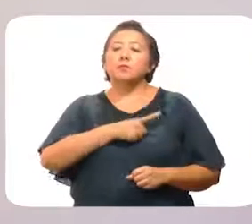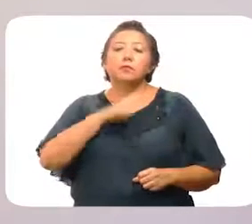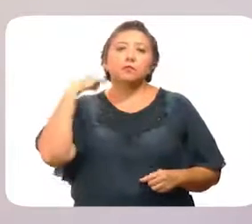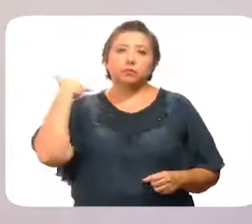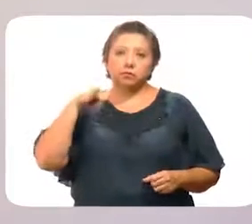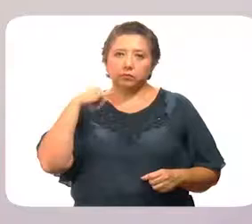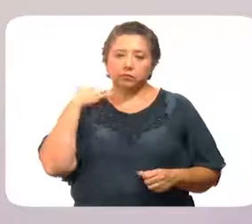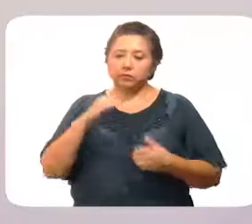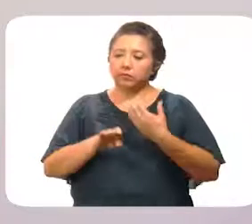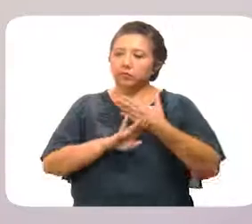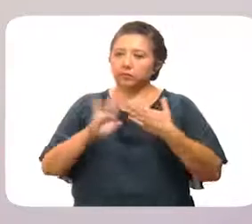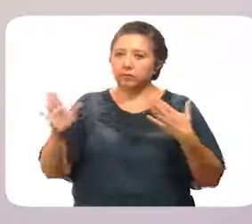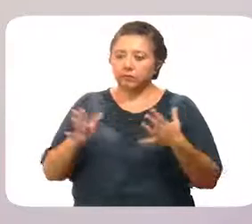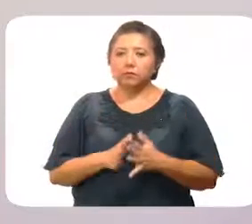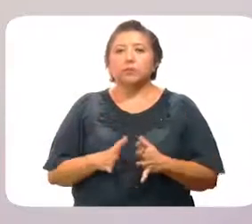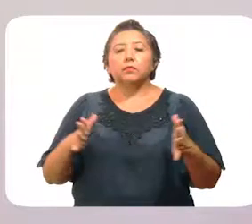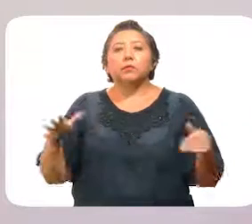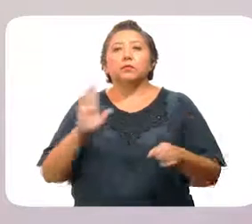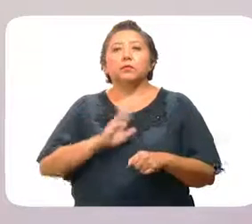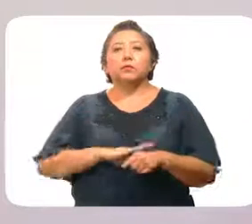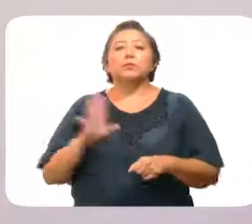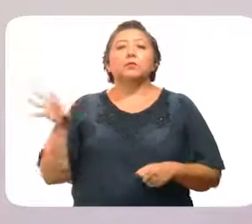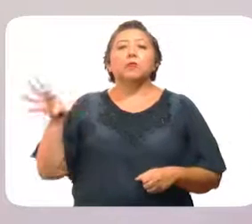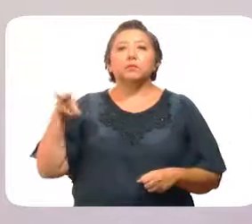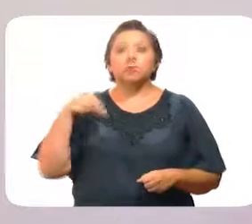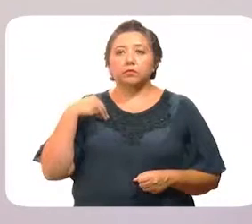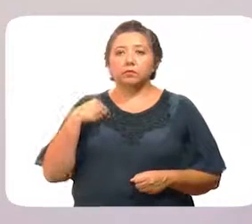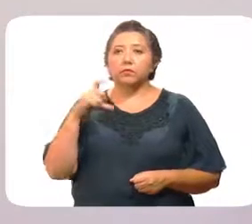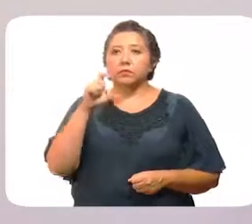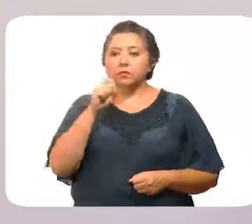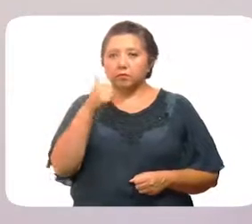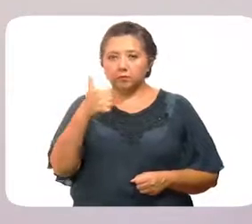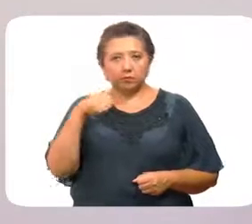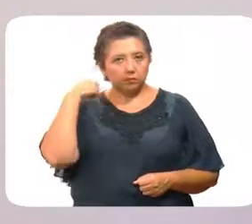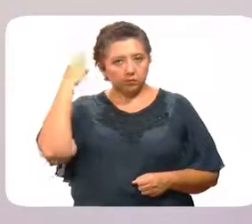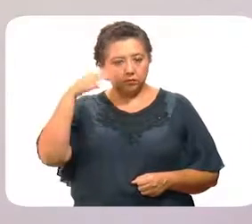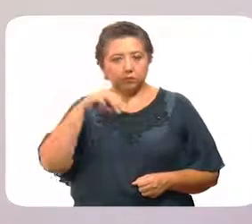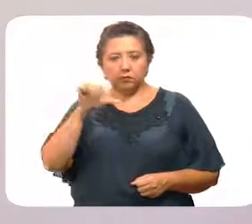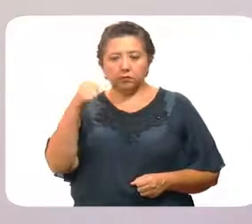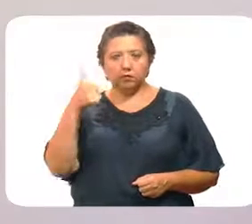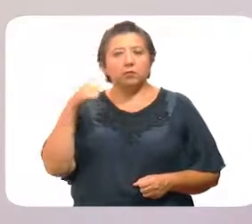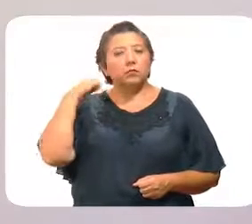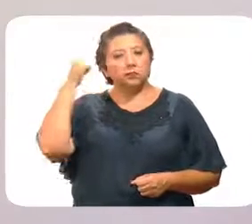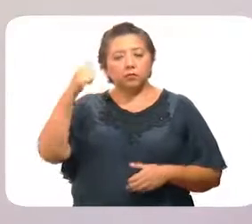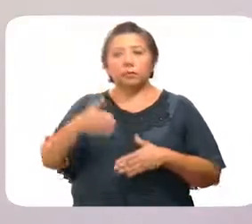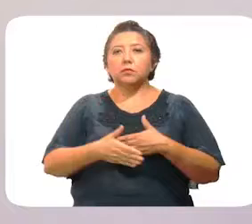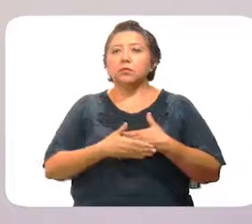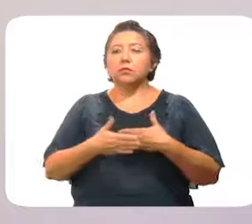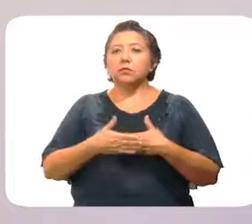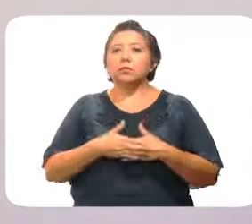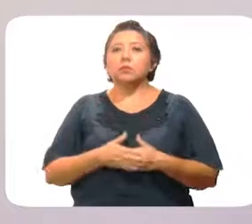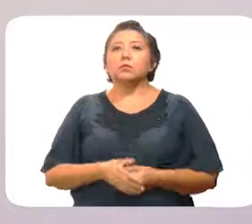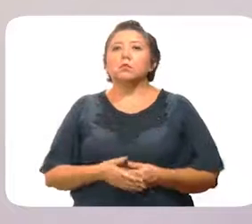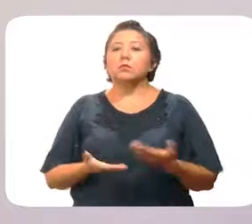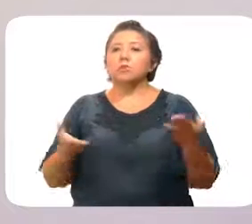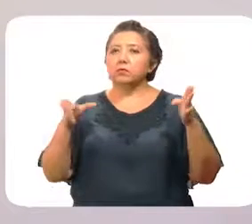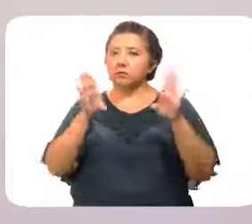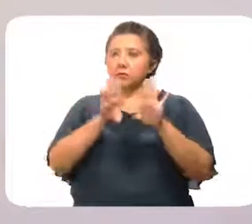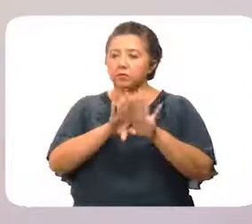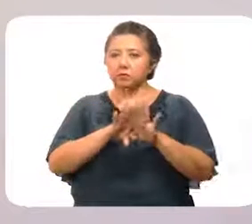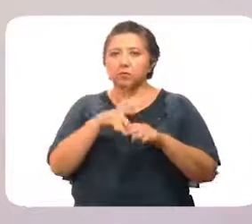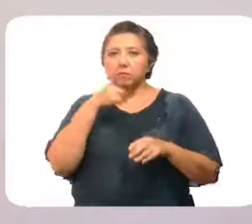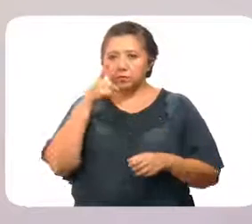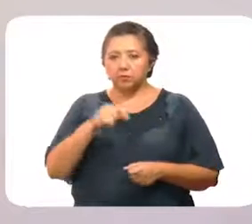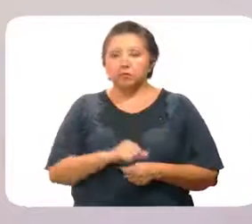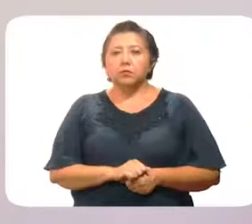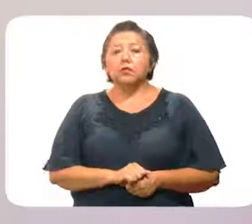los yucatecos y evitar un incremento en el número de contagios, del 26 de marzo al 11 de abril próximo, permanecerán cerrados tanto el